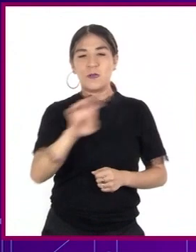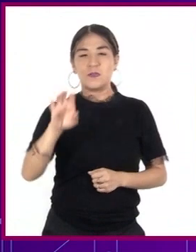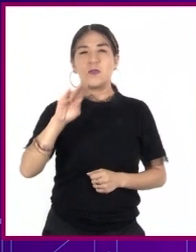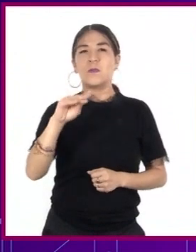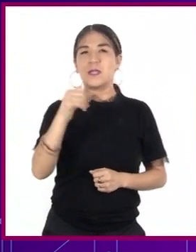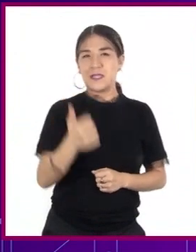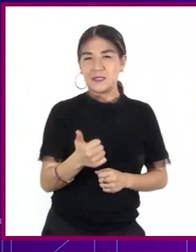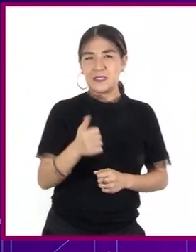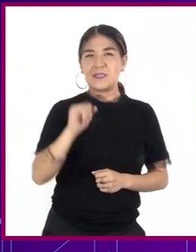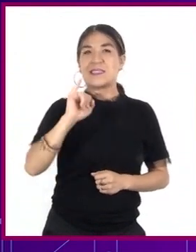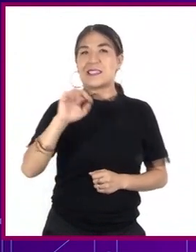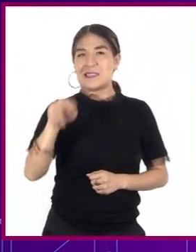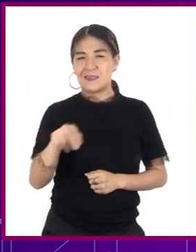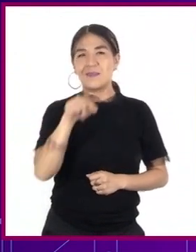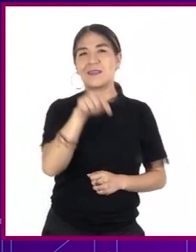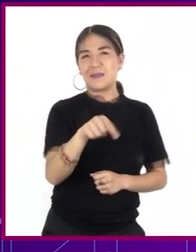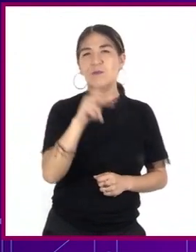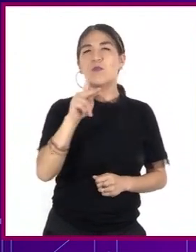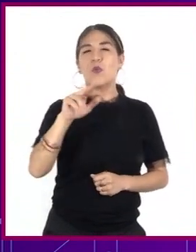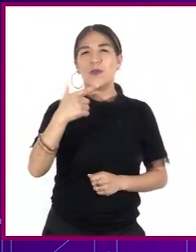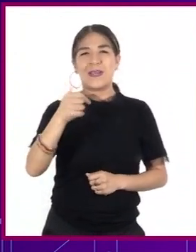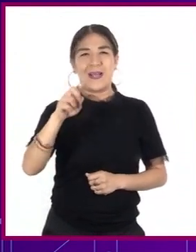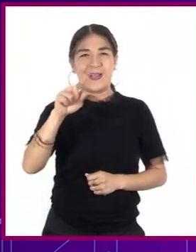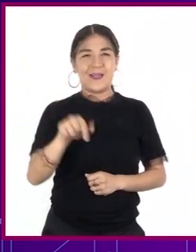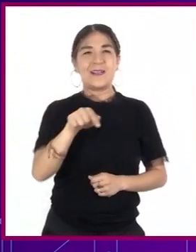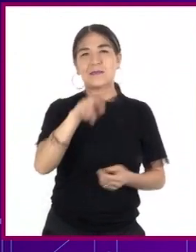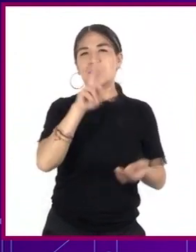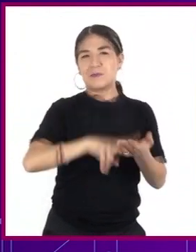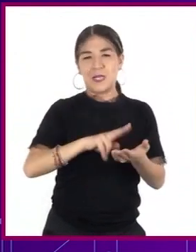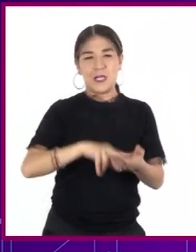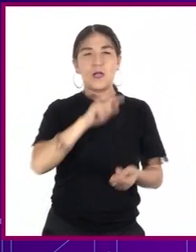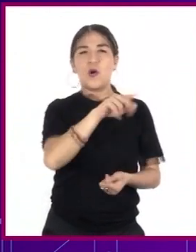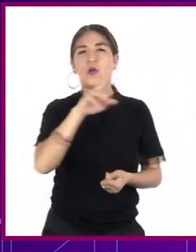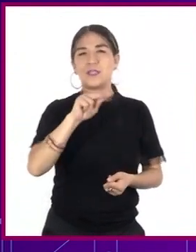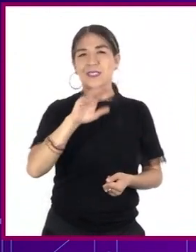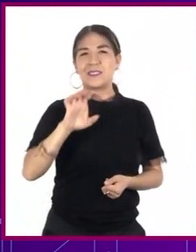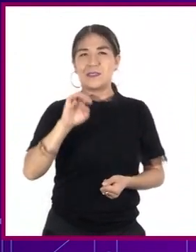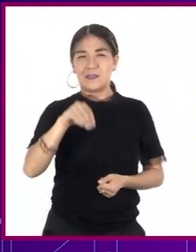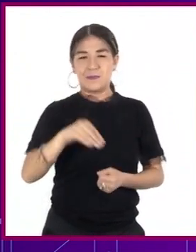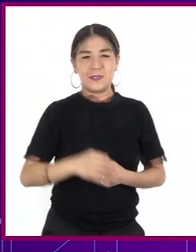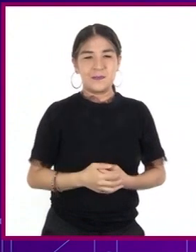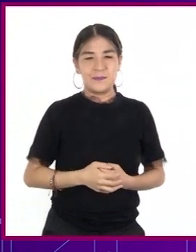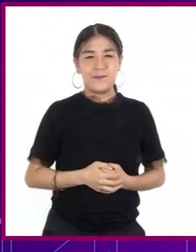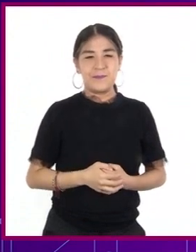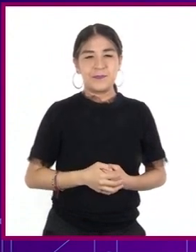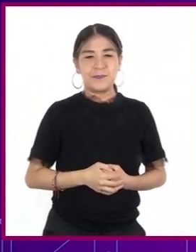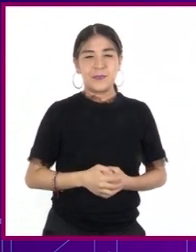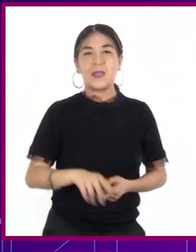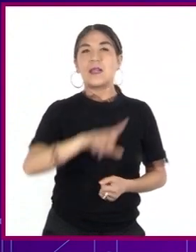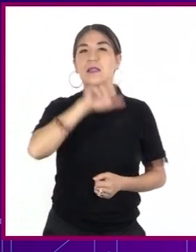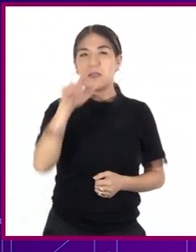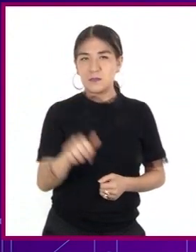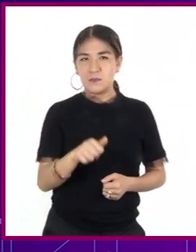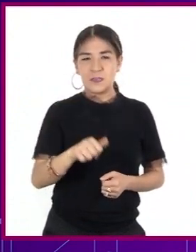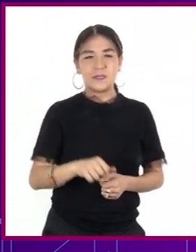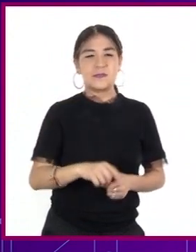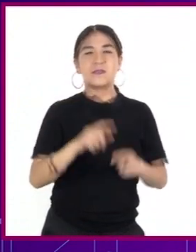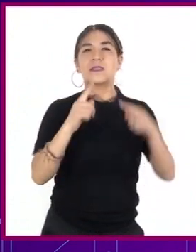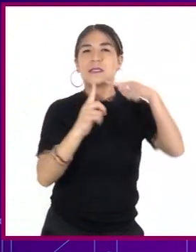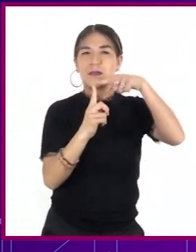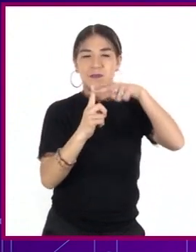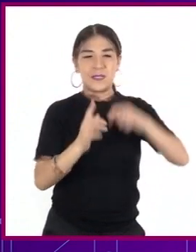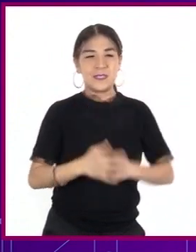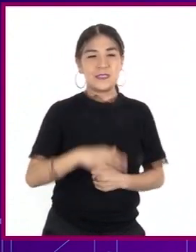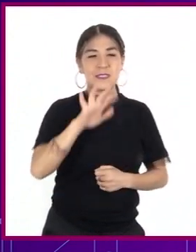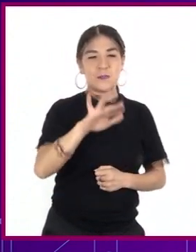31.496, que son las pulgadas que equivalen a 80 centímetros. Después, se puede dividir 52